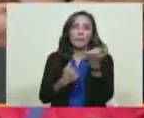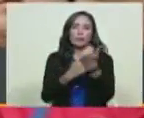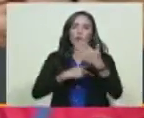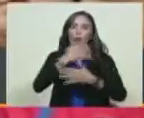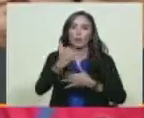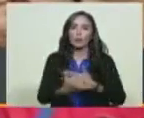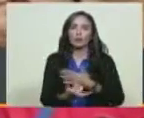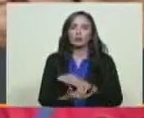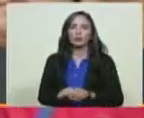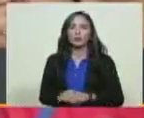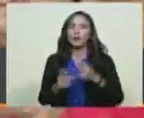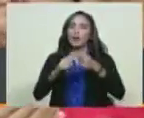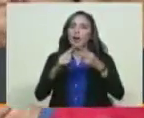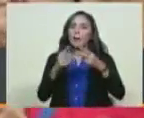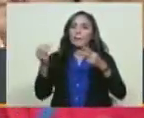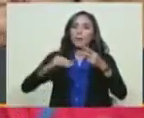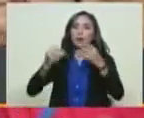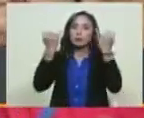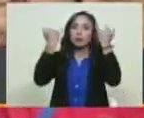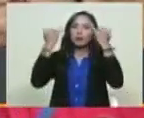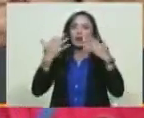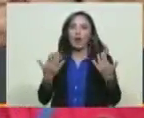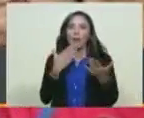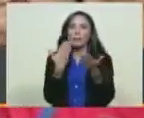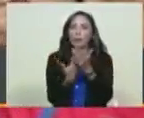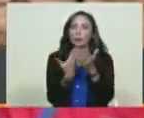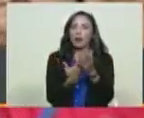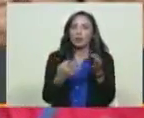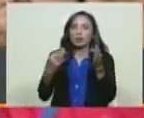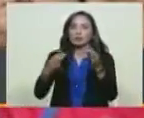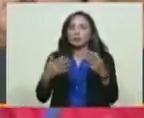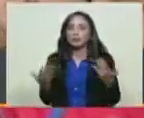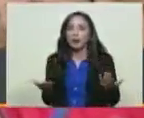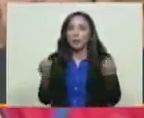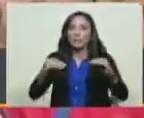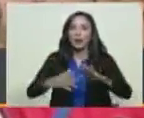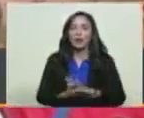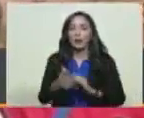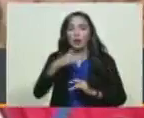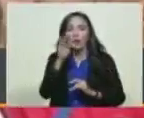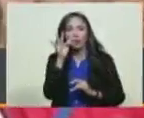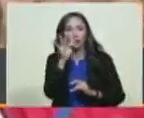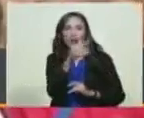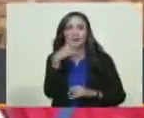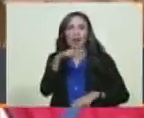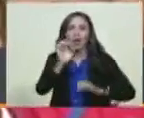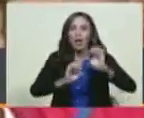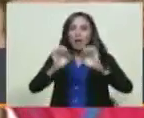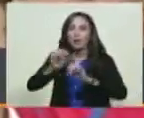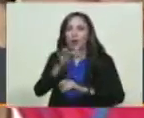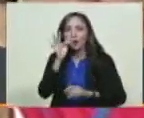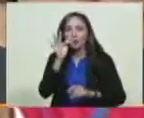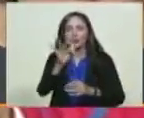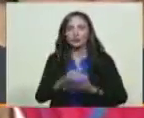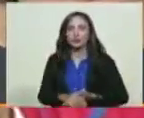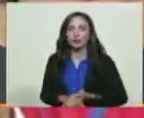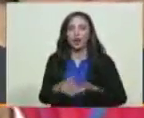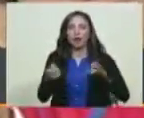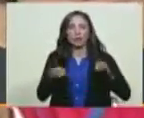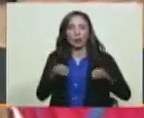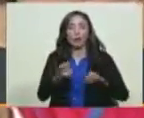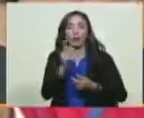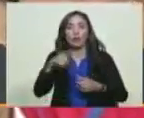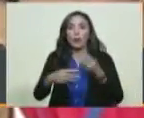aparte de eso este hablaron mucho de lo que es la fiscalización de el control de